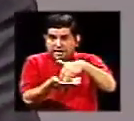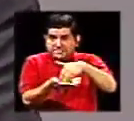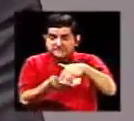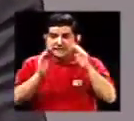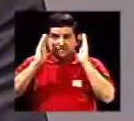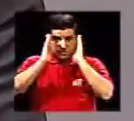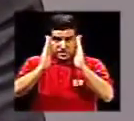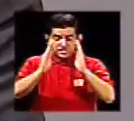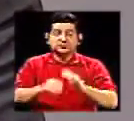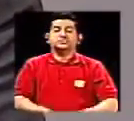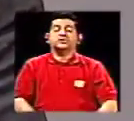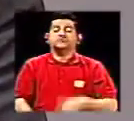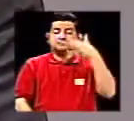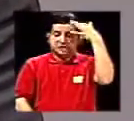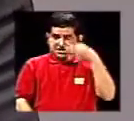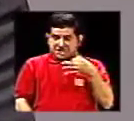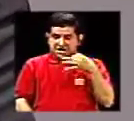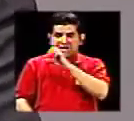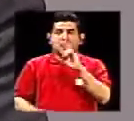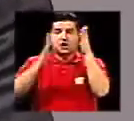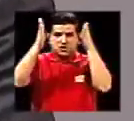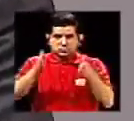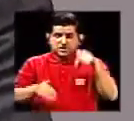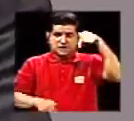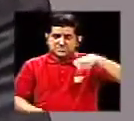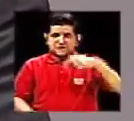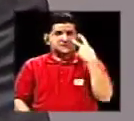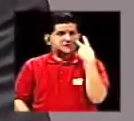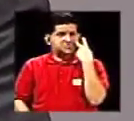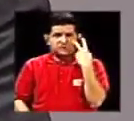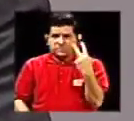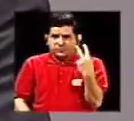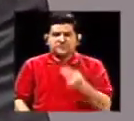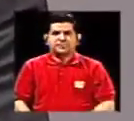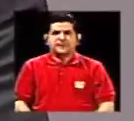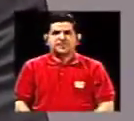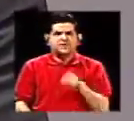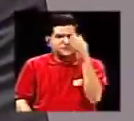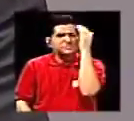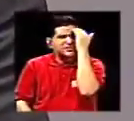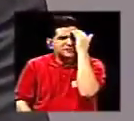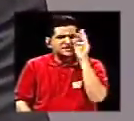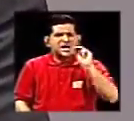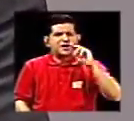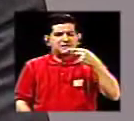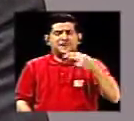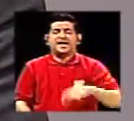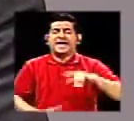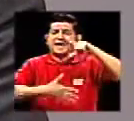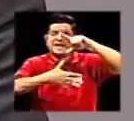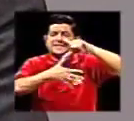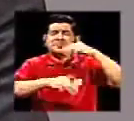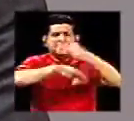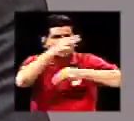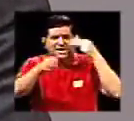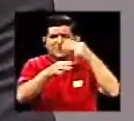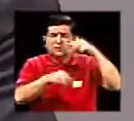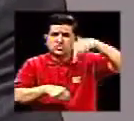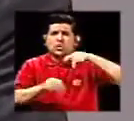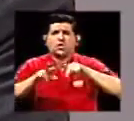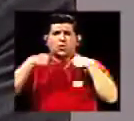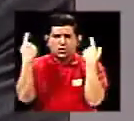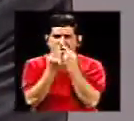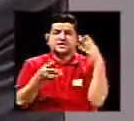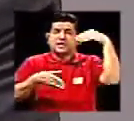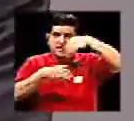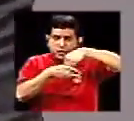y creemos que los costarricenses hoy, más que estar viendo, y vos lo sabes bien, Mauricio, en América Latina y en el mundo en general, hoy los partidos,